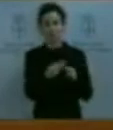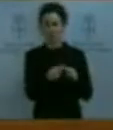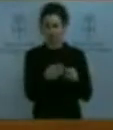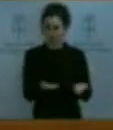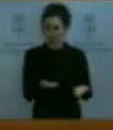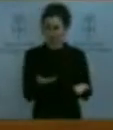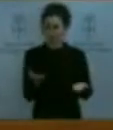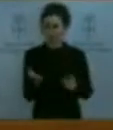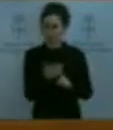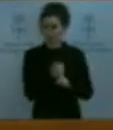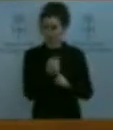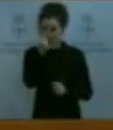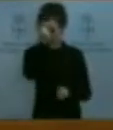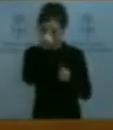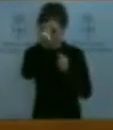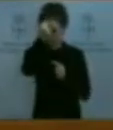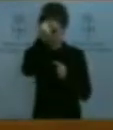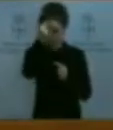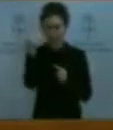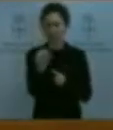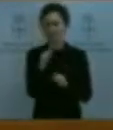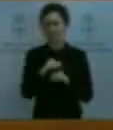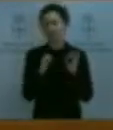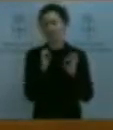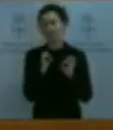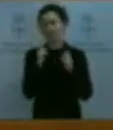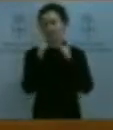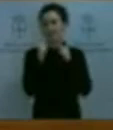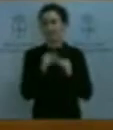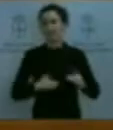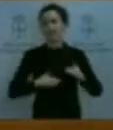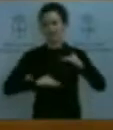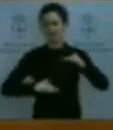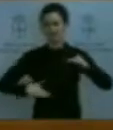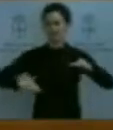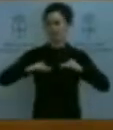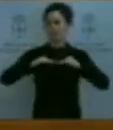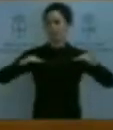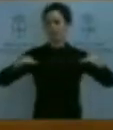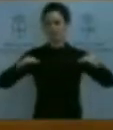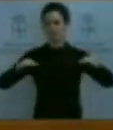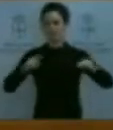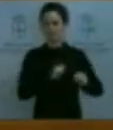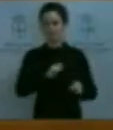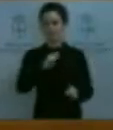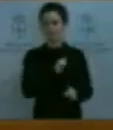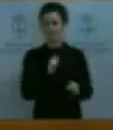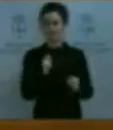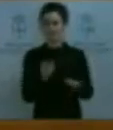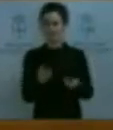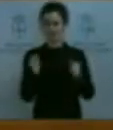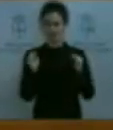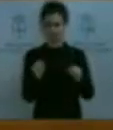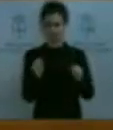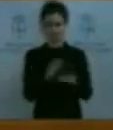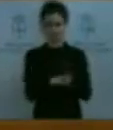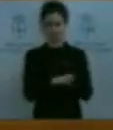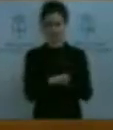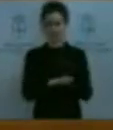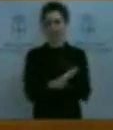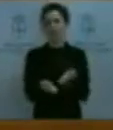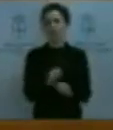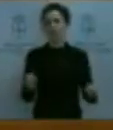esas desigualdades entre territorios. Pero de nada de eso se va a hablar, porque el secretario general de su partido, más